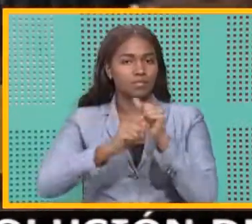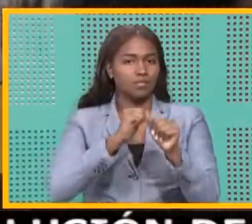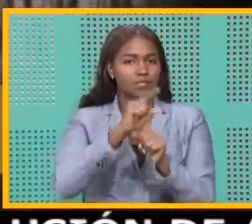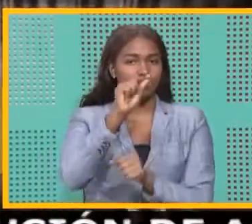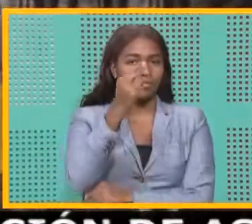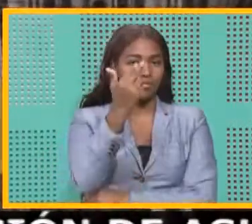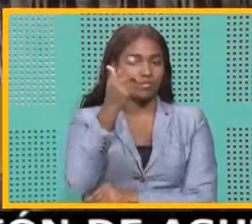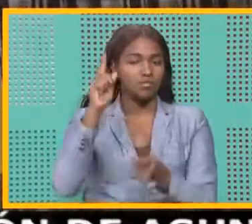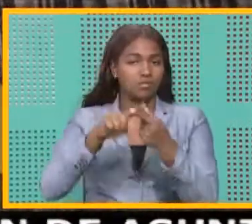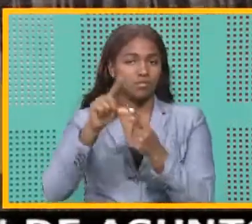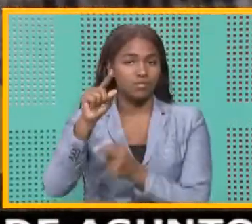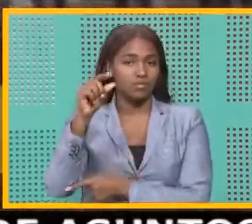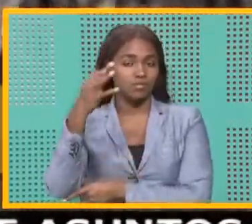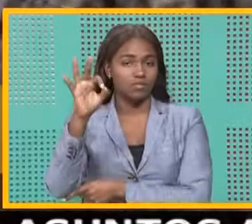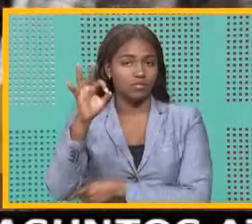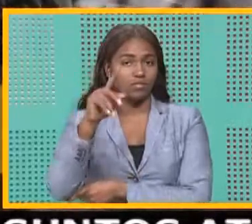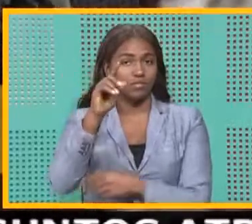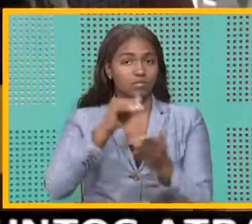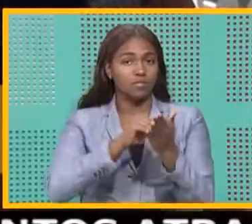2019.